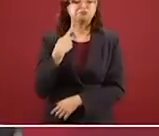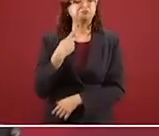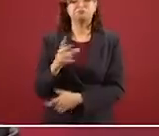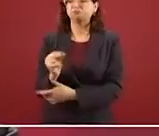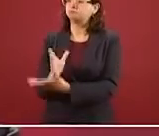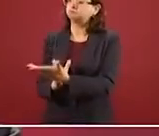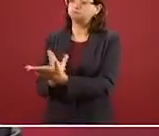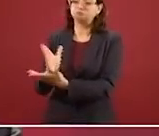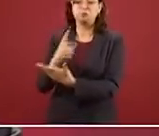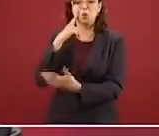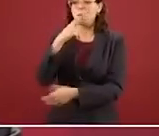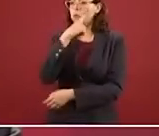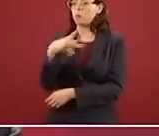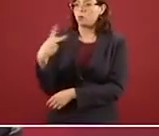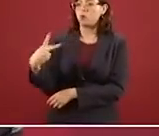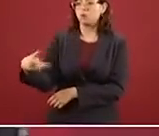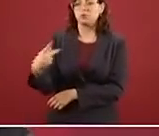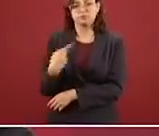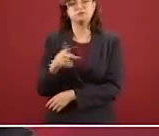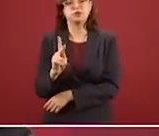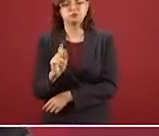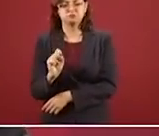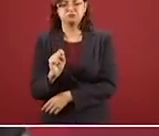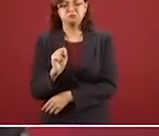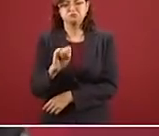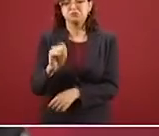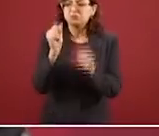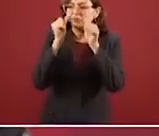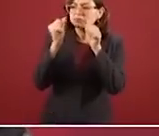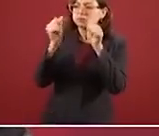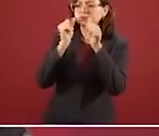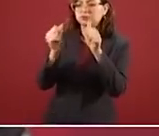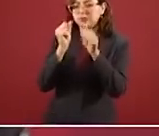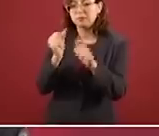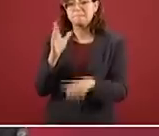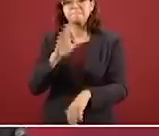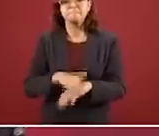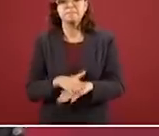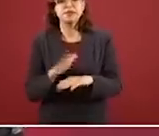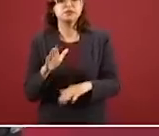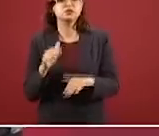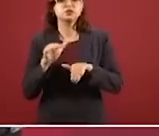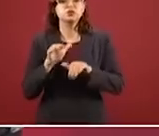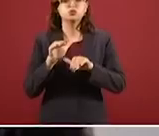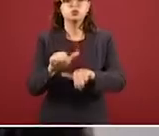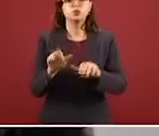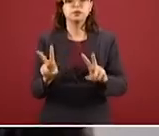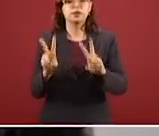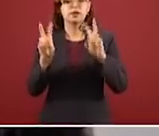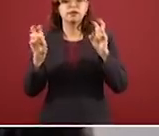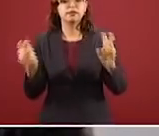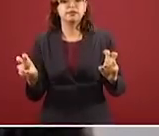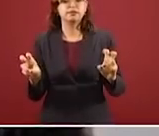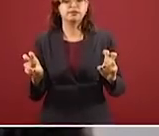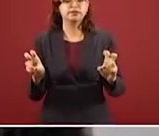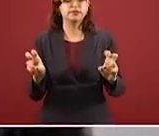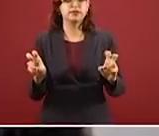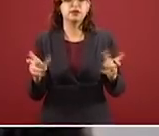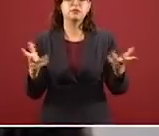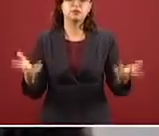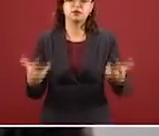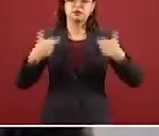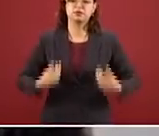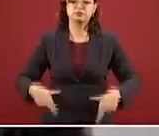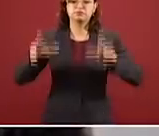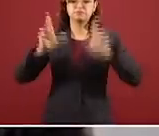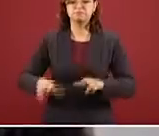lo que está sucediendo, más en lo que tiene que ver con nuestra